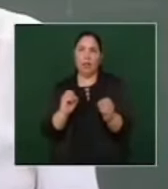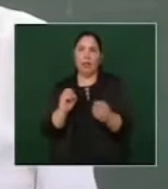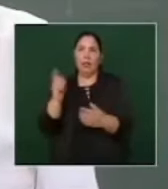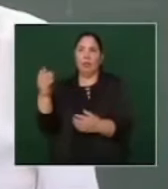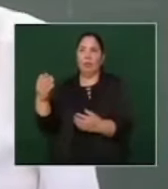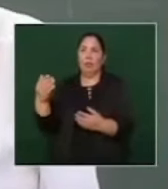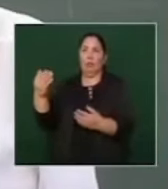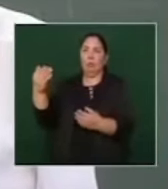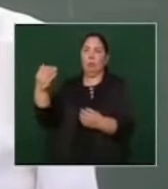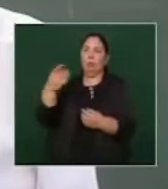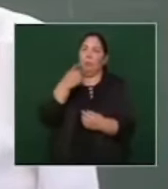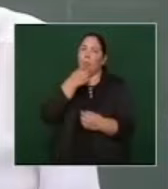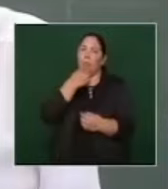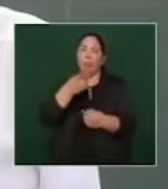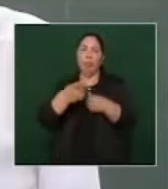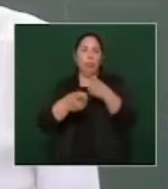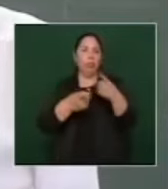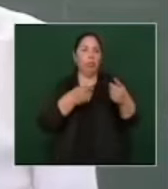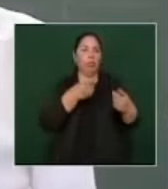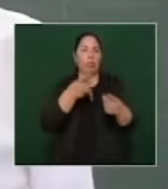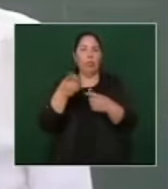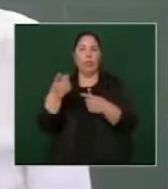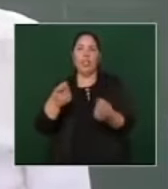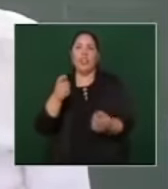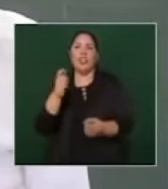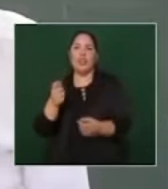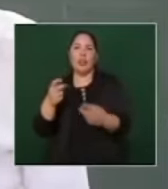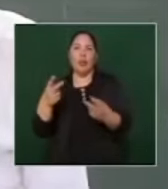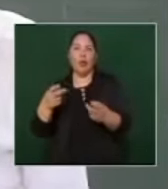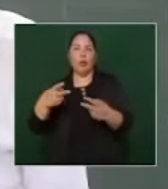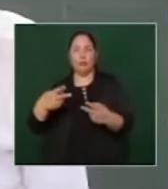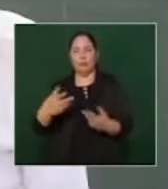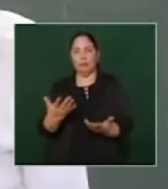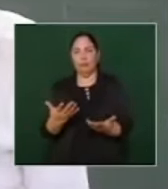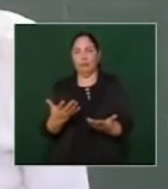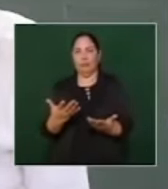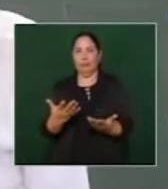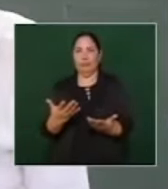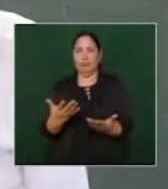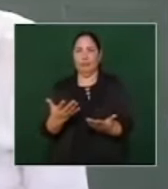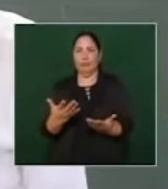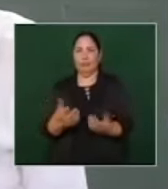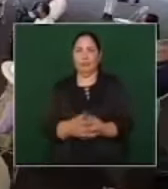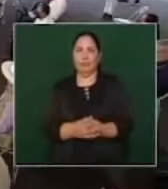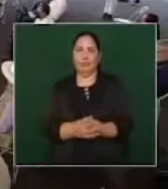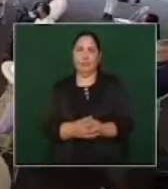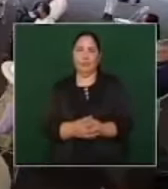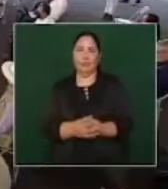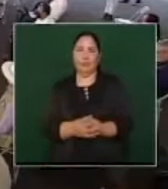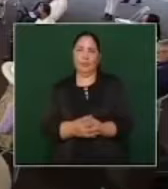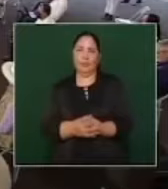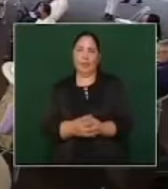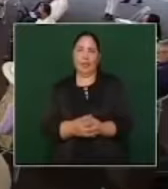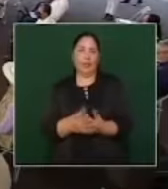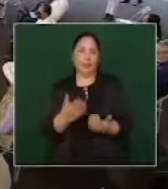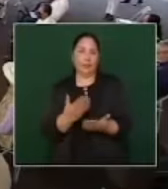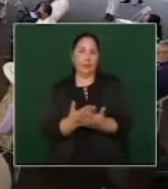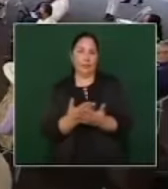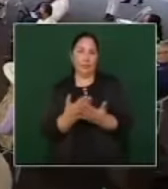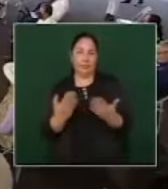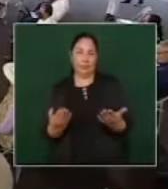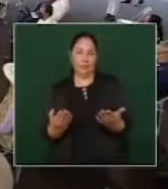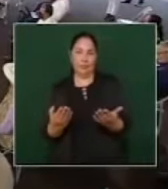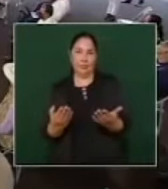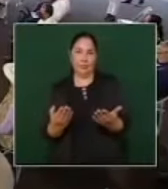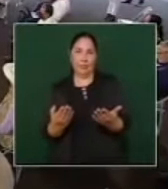deporte ayuda mucho para que los jóvenes no caigan en cosas malas y sobre todo se entretengan y no